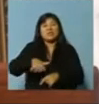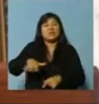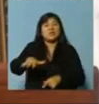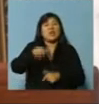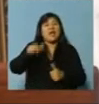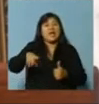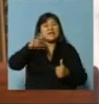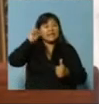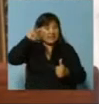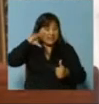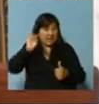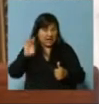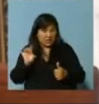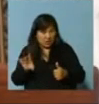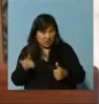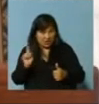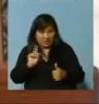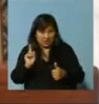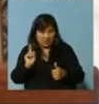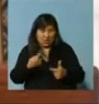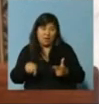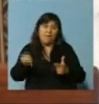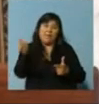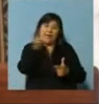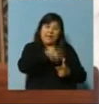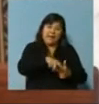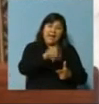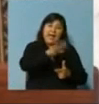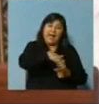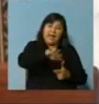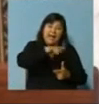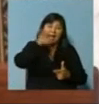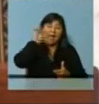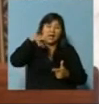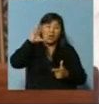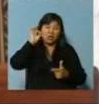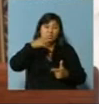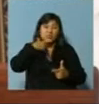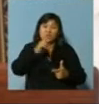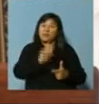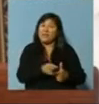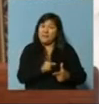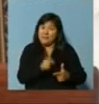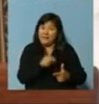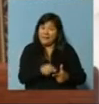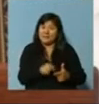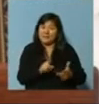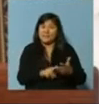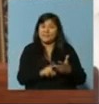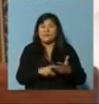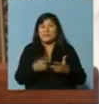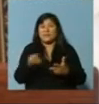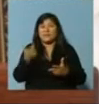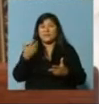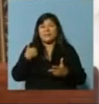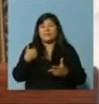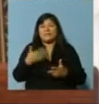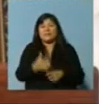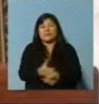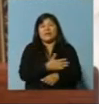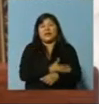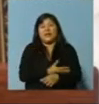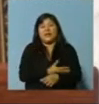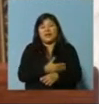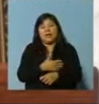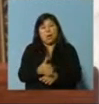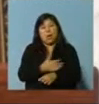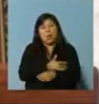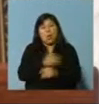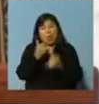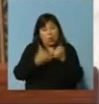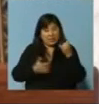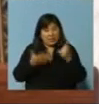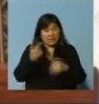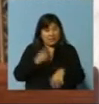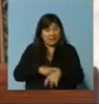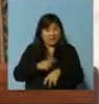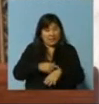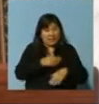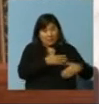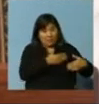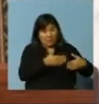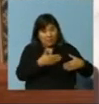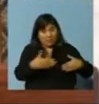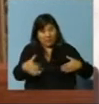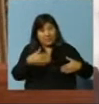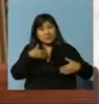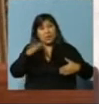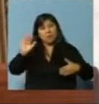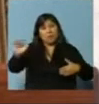en Langosto también. En los últimos tiempos ya se tuvo que molestarle seguido a Gesa, gobernador, a Gabriel, que está